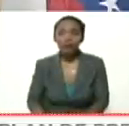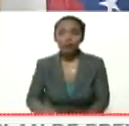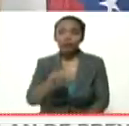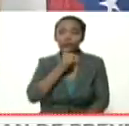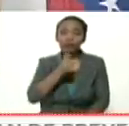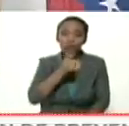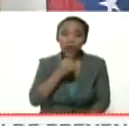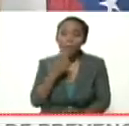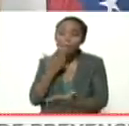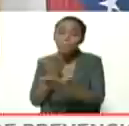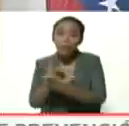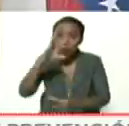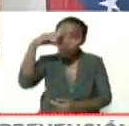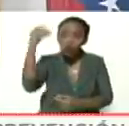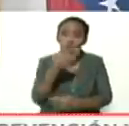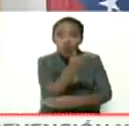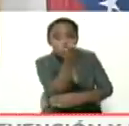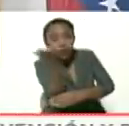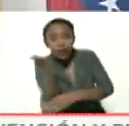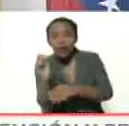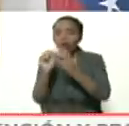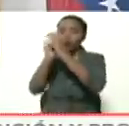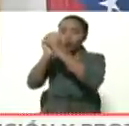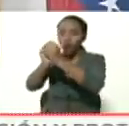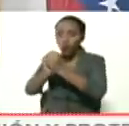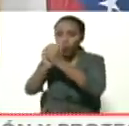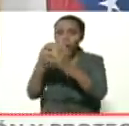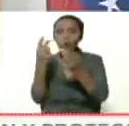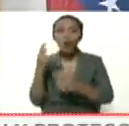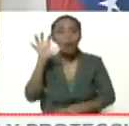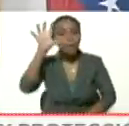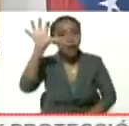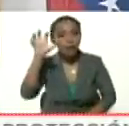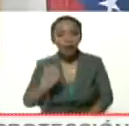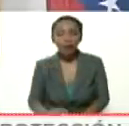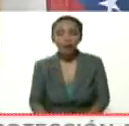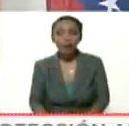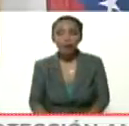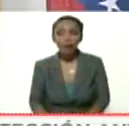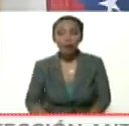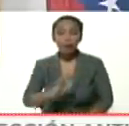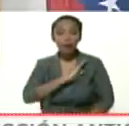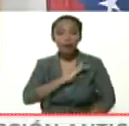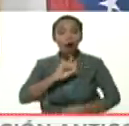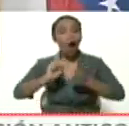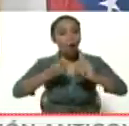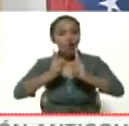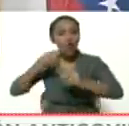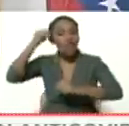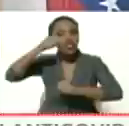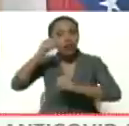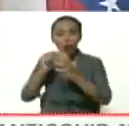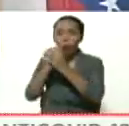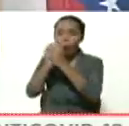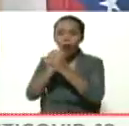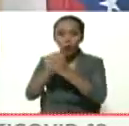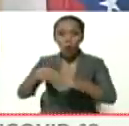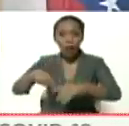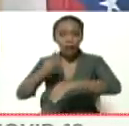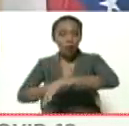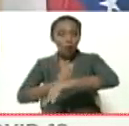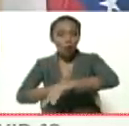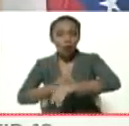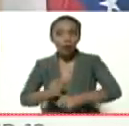difícil. Le pido a Dios y le pido a ustedes que oren por la patria. Tenemos algunos videos de oración a esta hora,